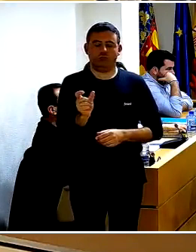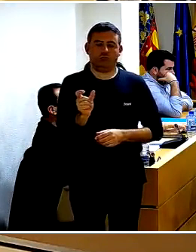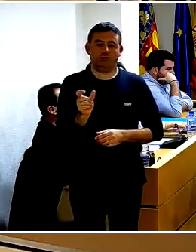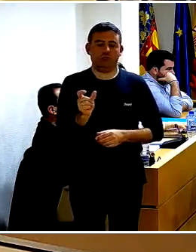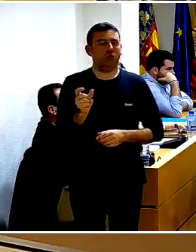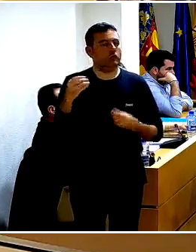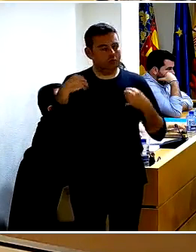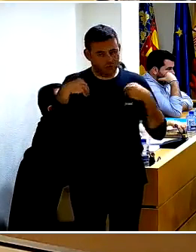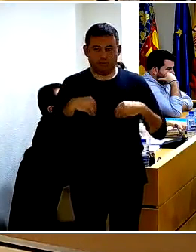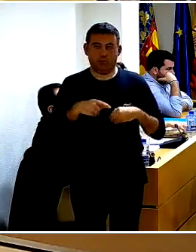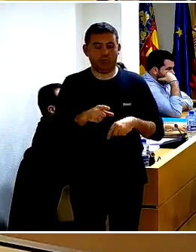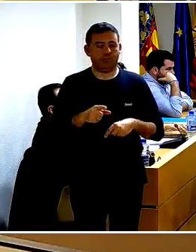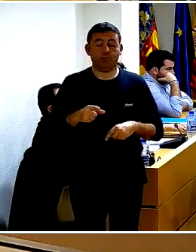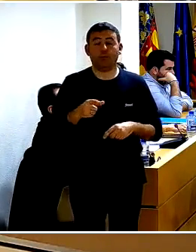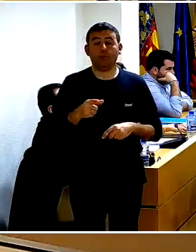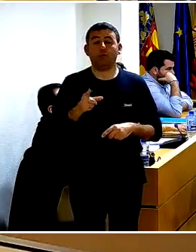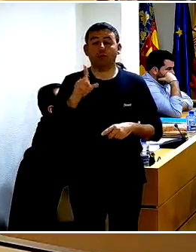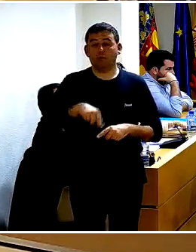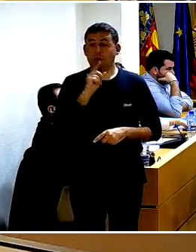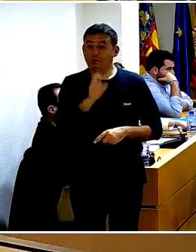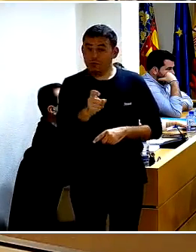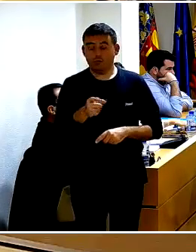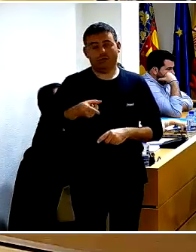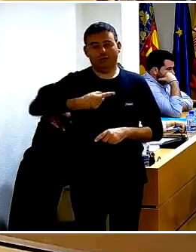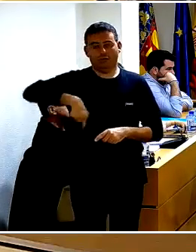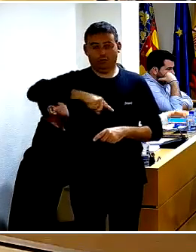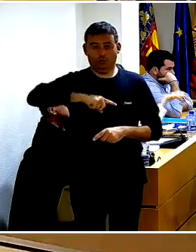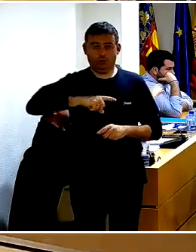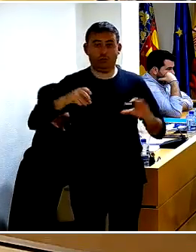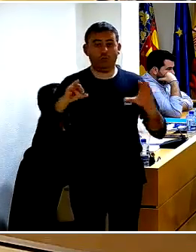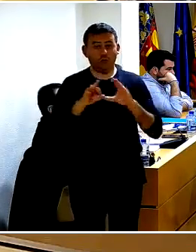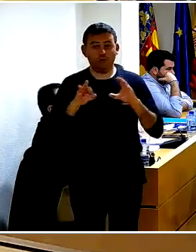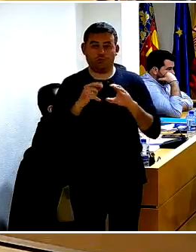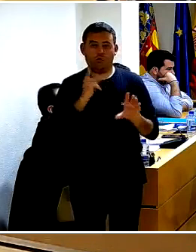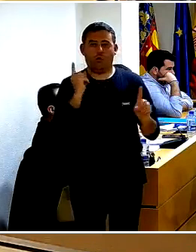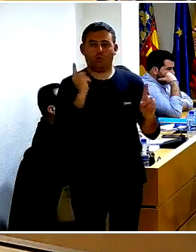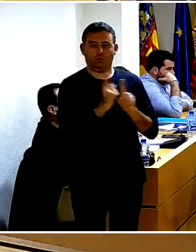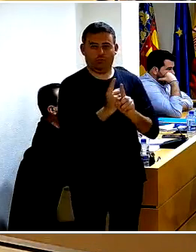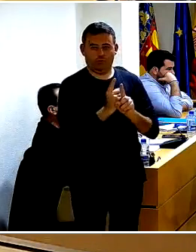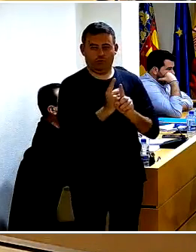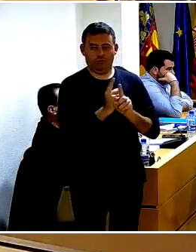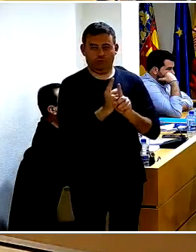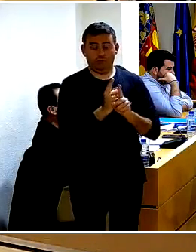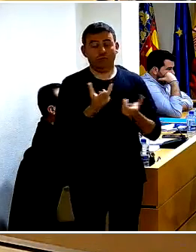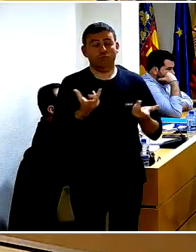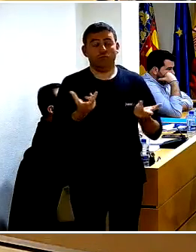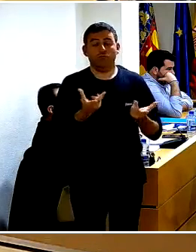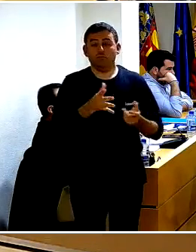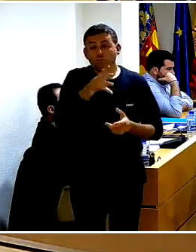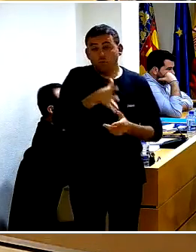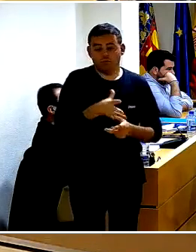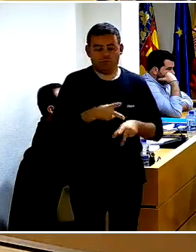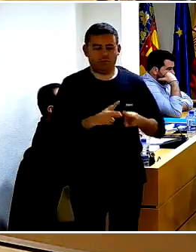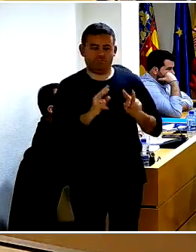nuestra labor en la oposición que nos corresponde para velar por un adecuado por un uso adecuado de los recursos puestos